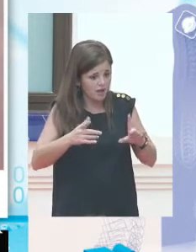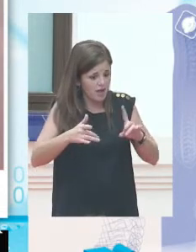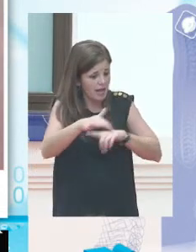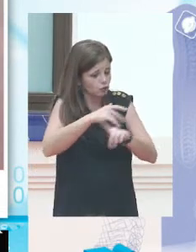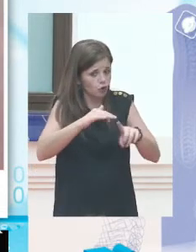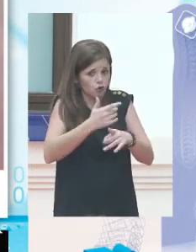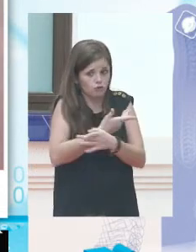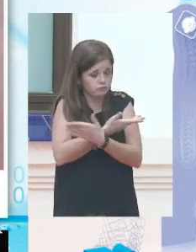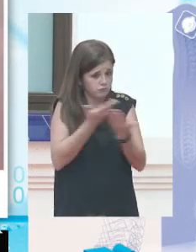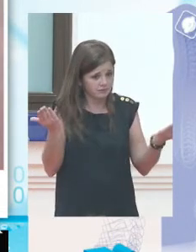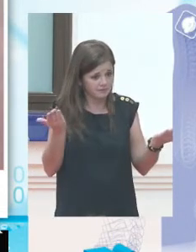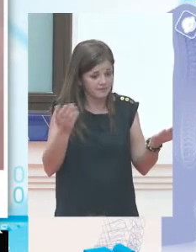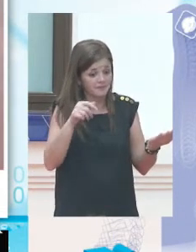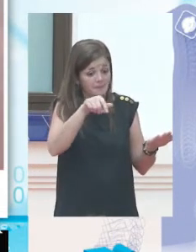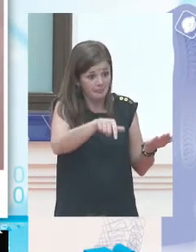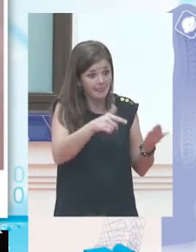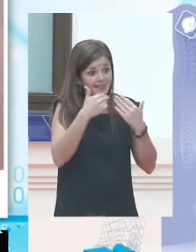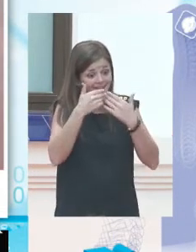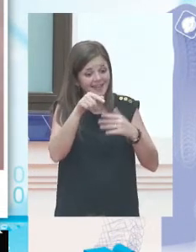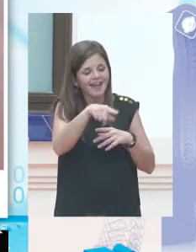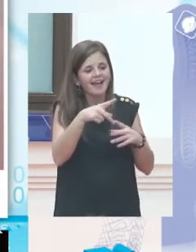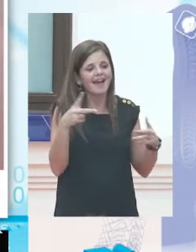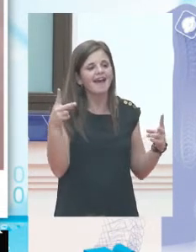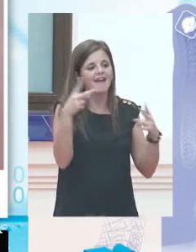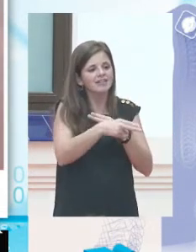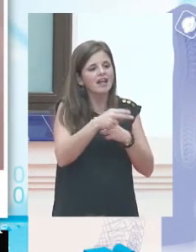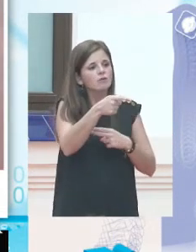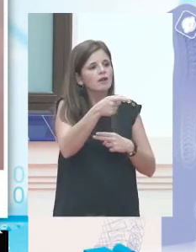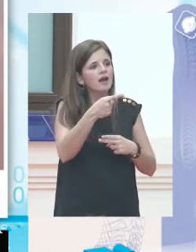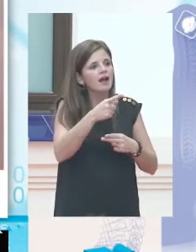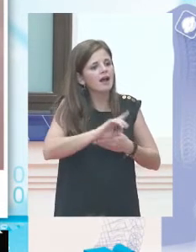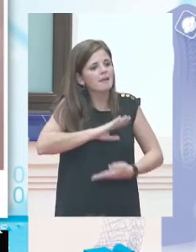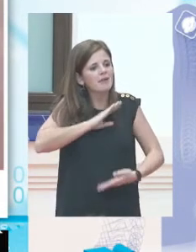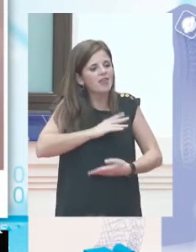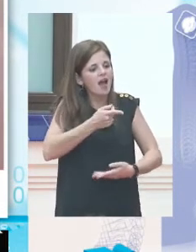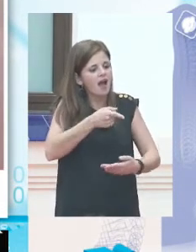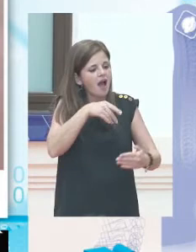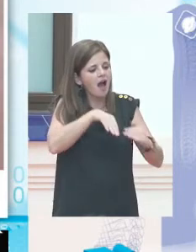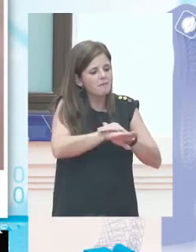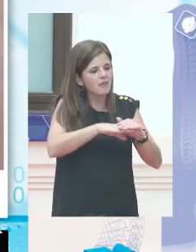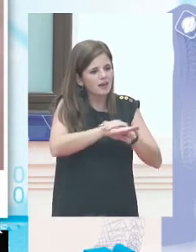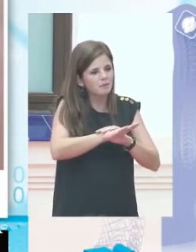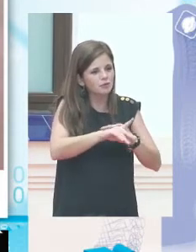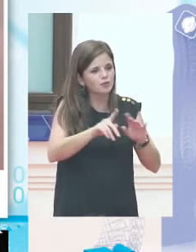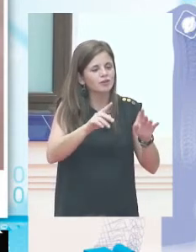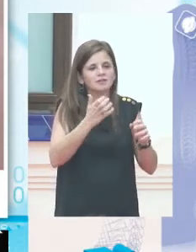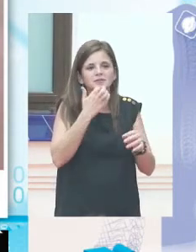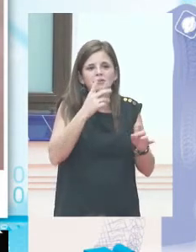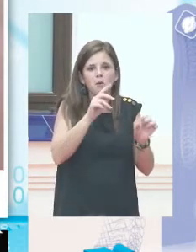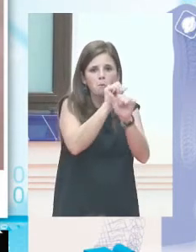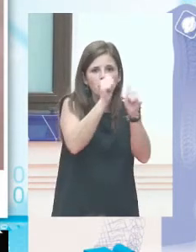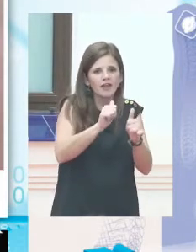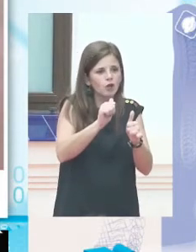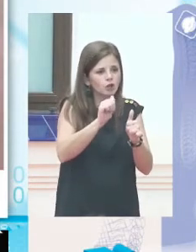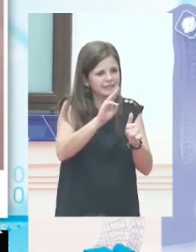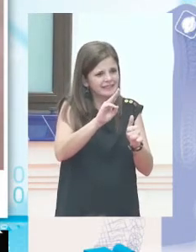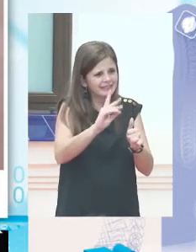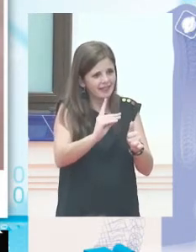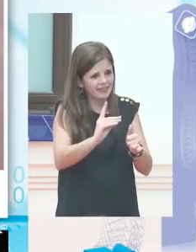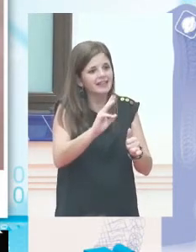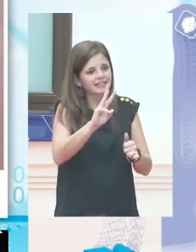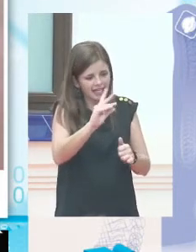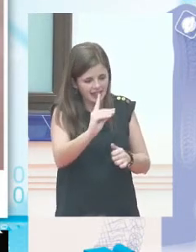en esto, ¿qué es lo que necesitamos? Una alta capacidad de almacenamiento, pues para almacenar los modelos, el entorno 3D que estamos utilizando, y una